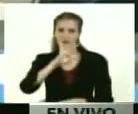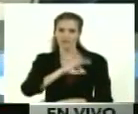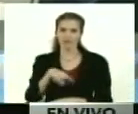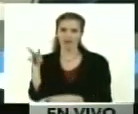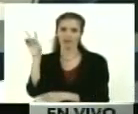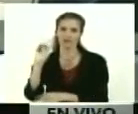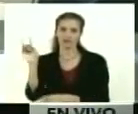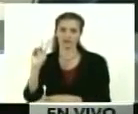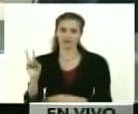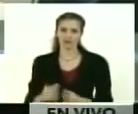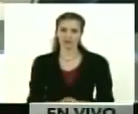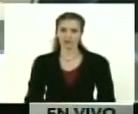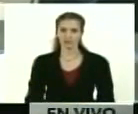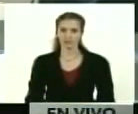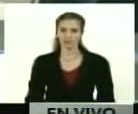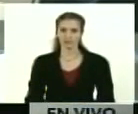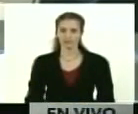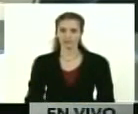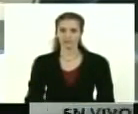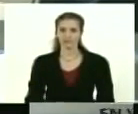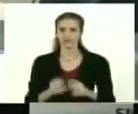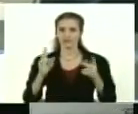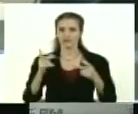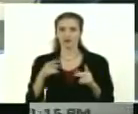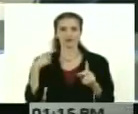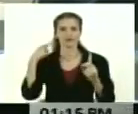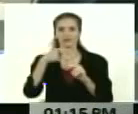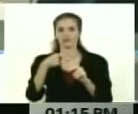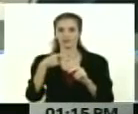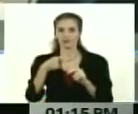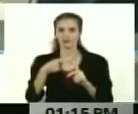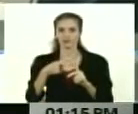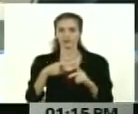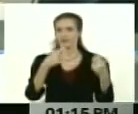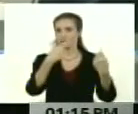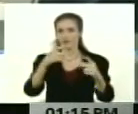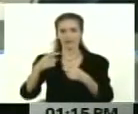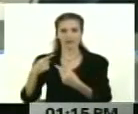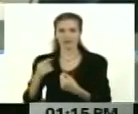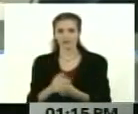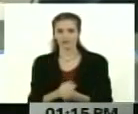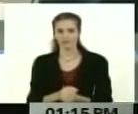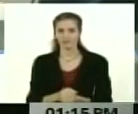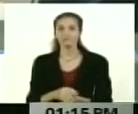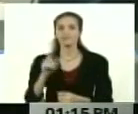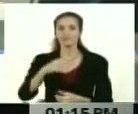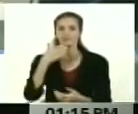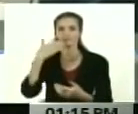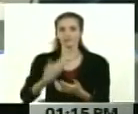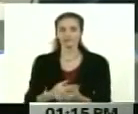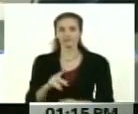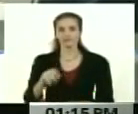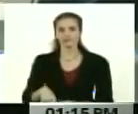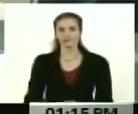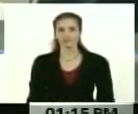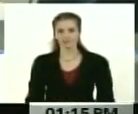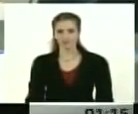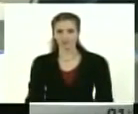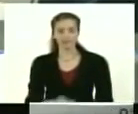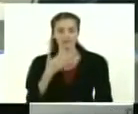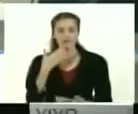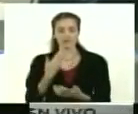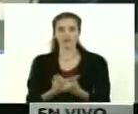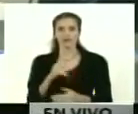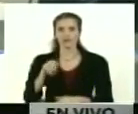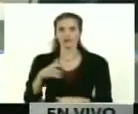venezolana, de los factores objetivos, subjetivos y las propuestas. las